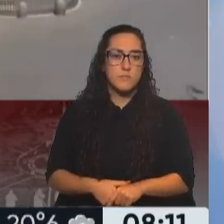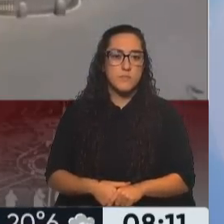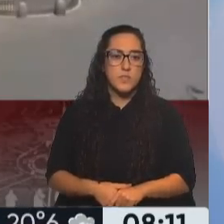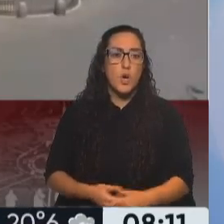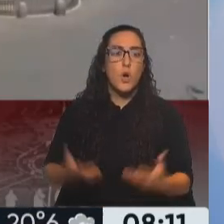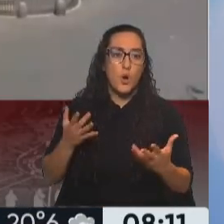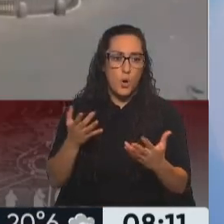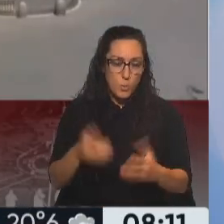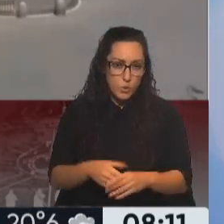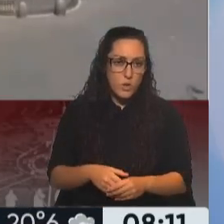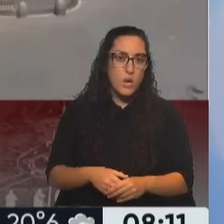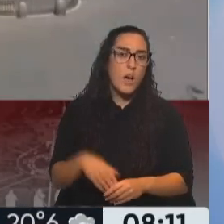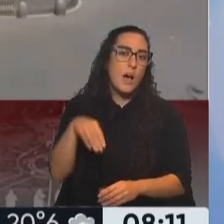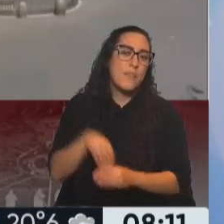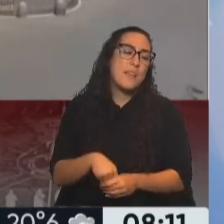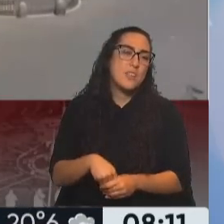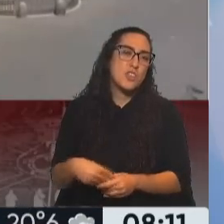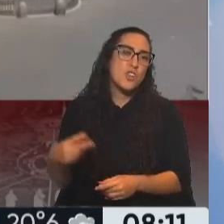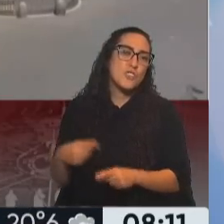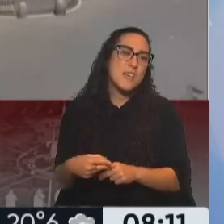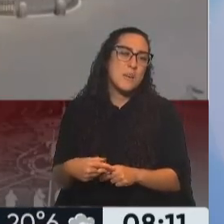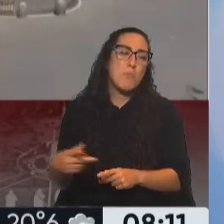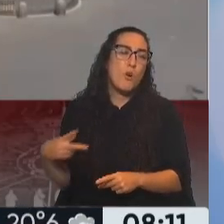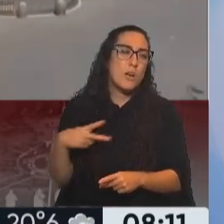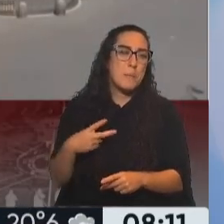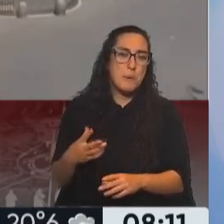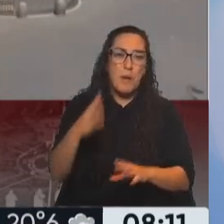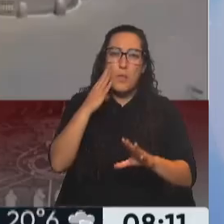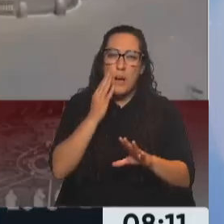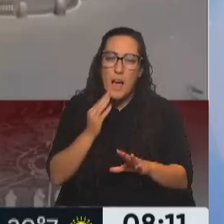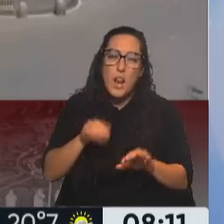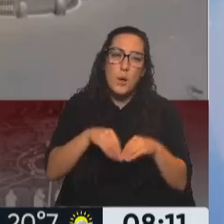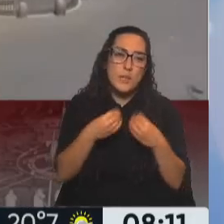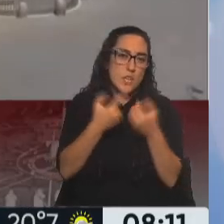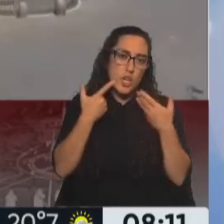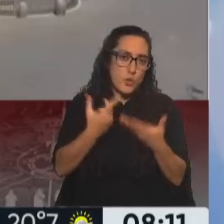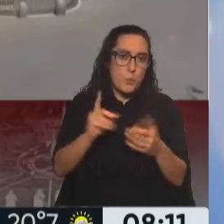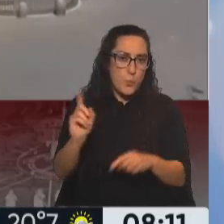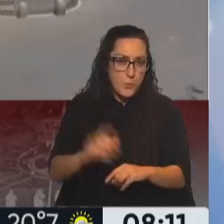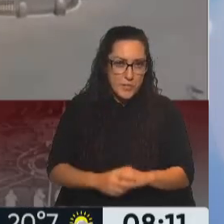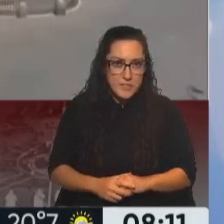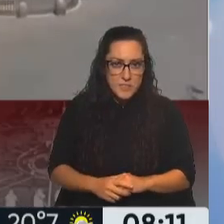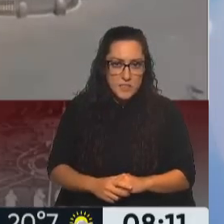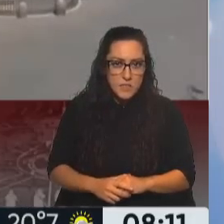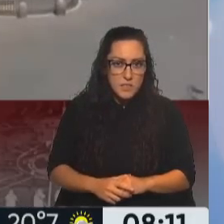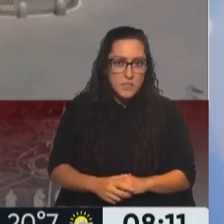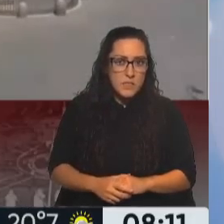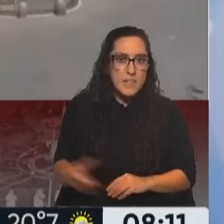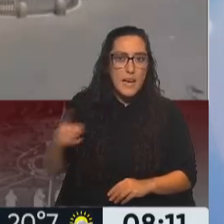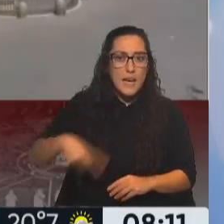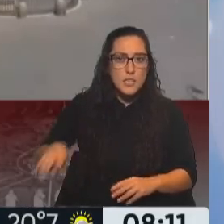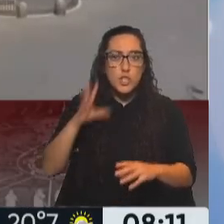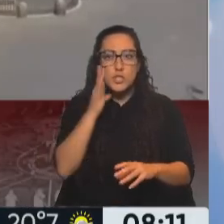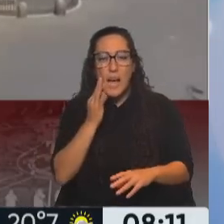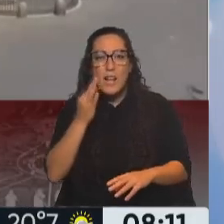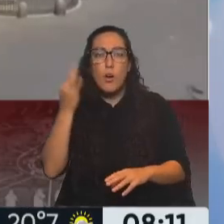Obviamente adentro ya debe haber alguna ceremonia o algo que todavía el Vaticano no está transmitiendo. No sé si es porque están esperando para hacer alguna